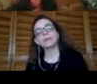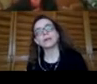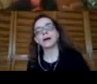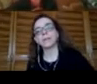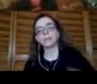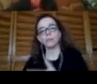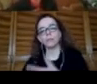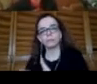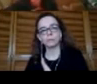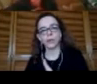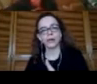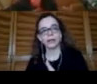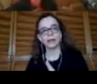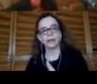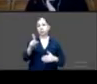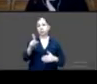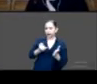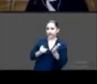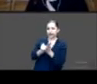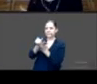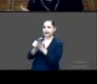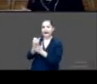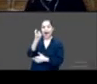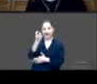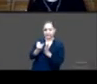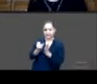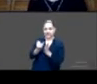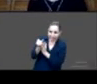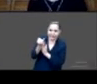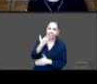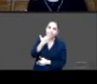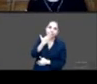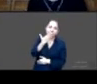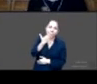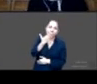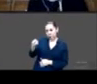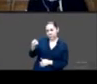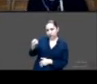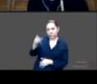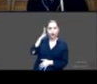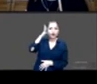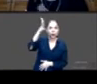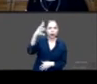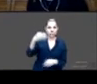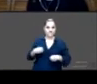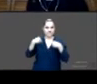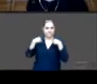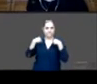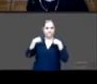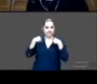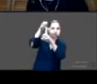un buen cauce en su proyecto de vida. Y